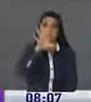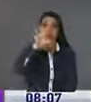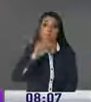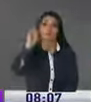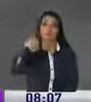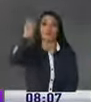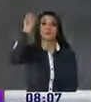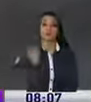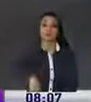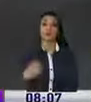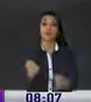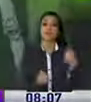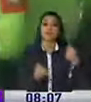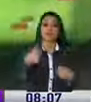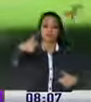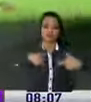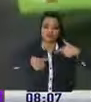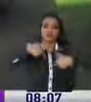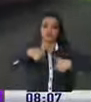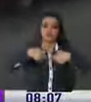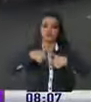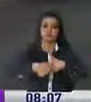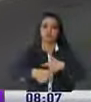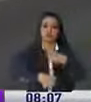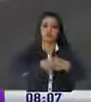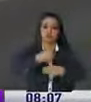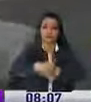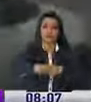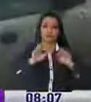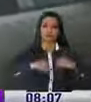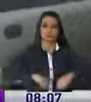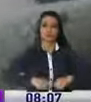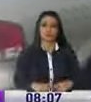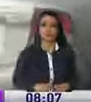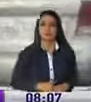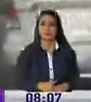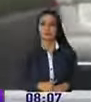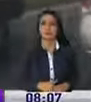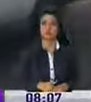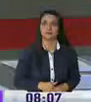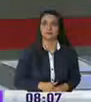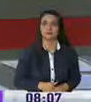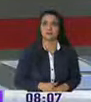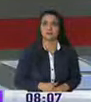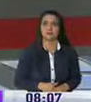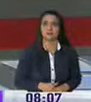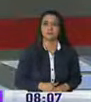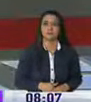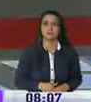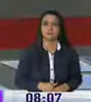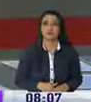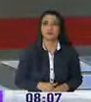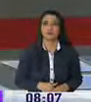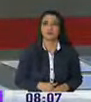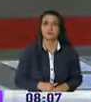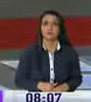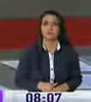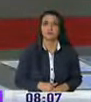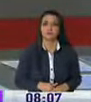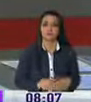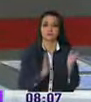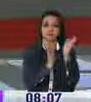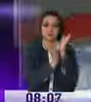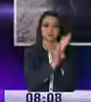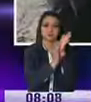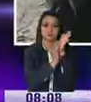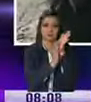50% para los que fueron ensamblados luego de esa fecha, informó Sofía Vintimilla. Mi querido Chile, póngale los aplausos,